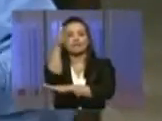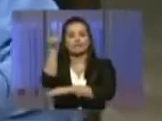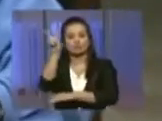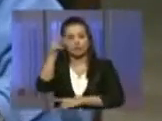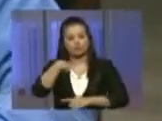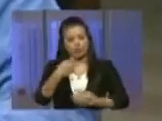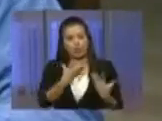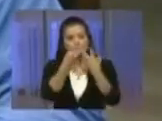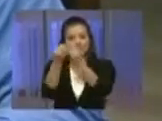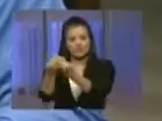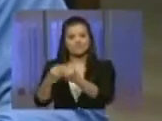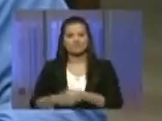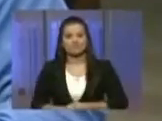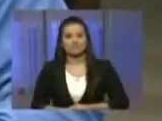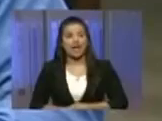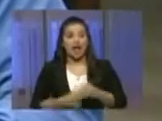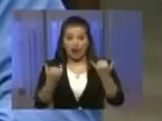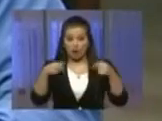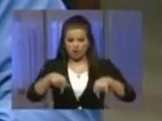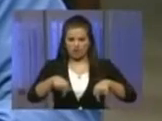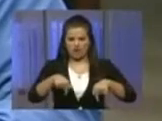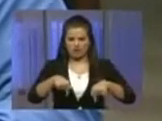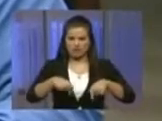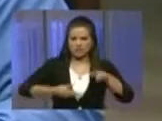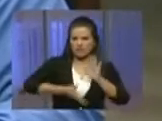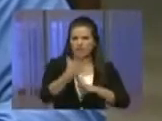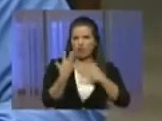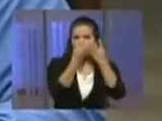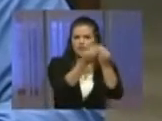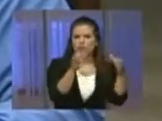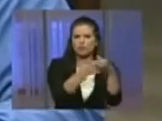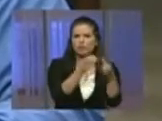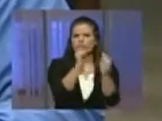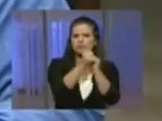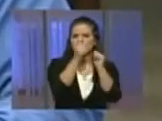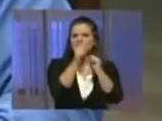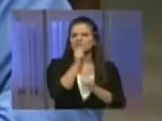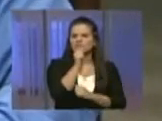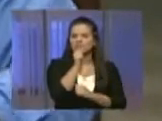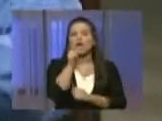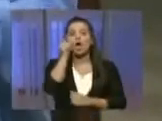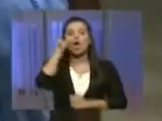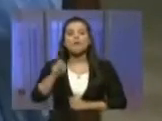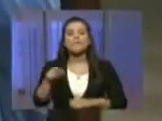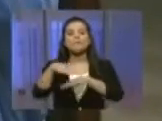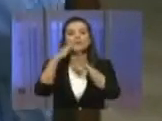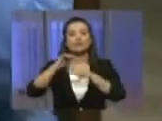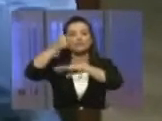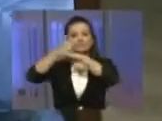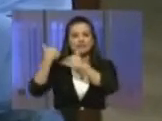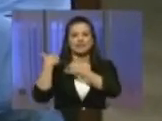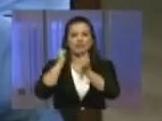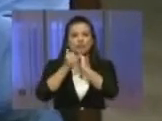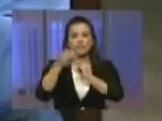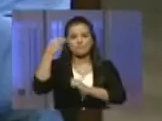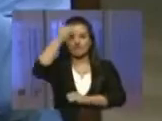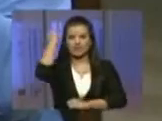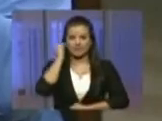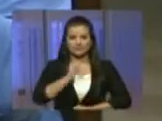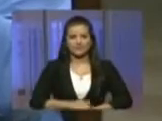enviamos en esta oportunidad río a nuestro ministro mervin Maldonado aquí No mira aquí me pongo yo